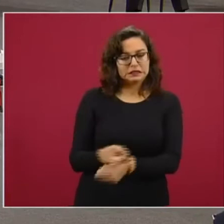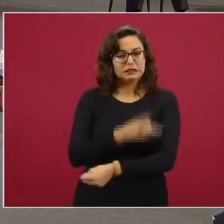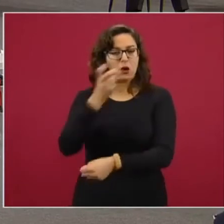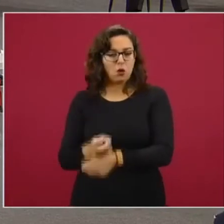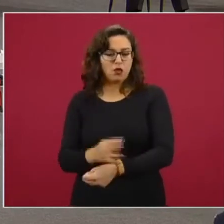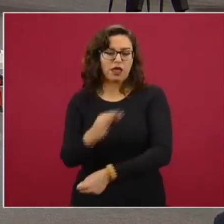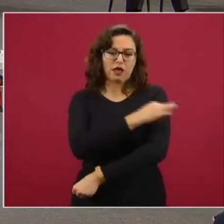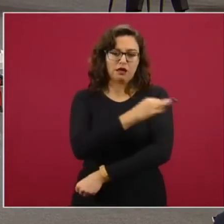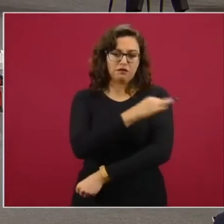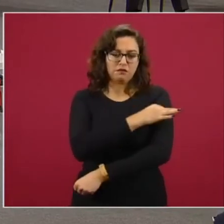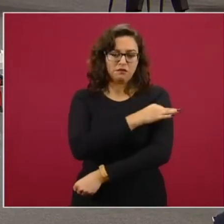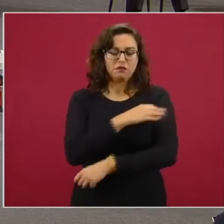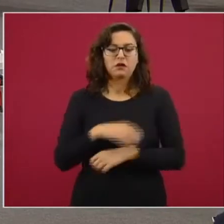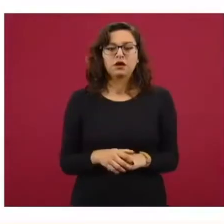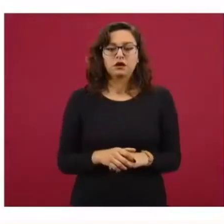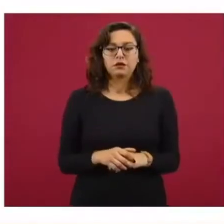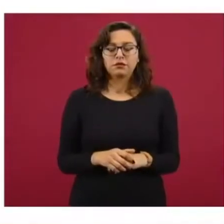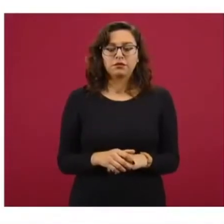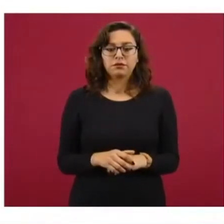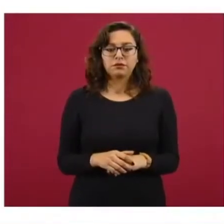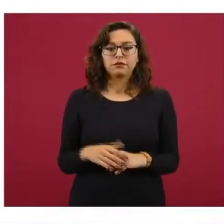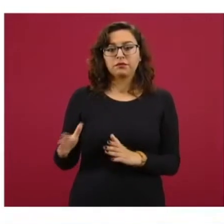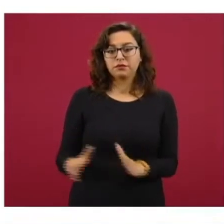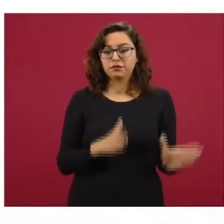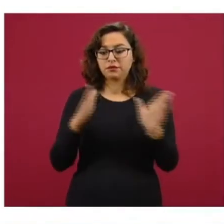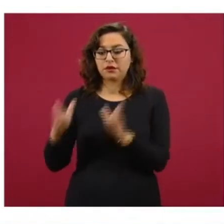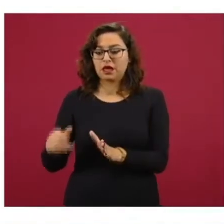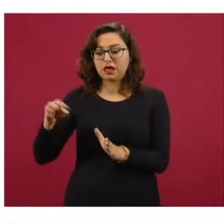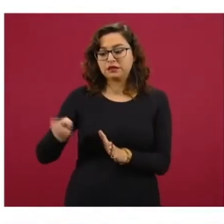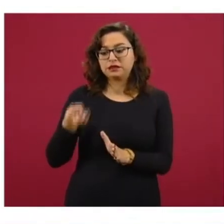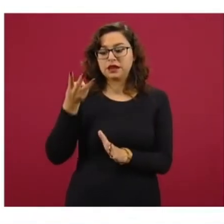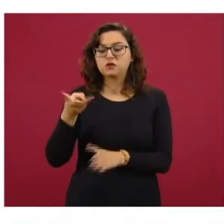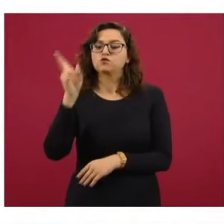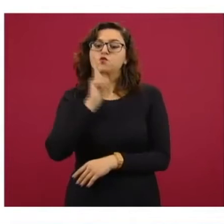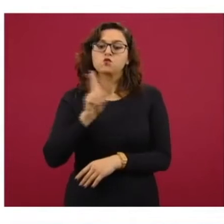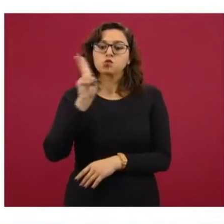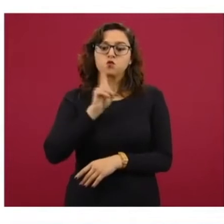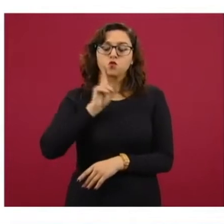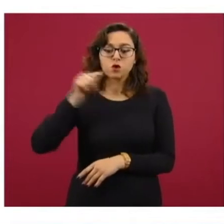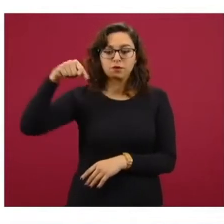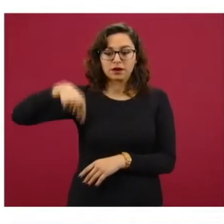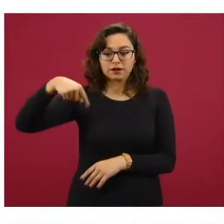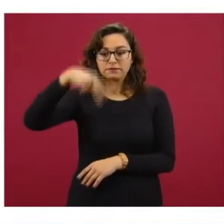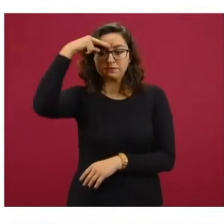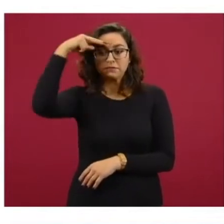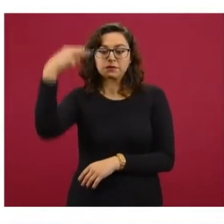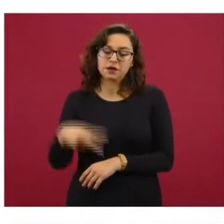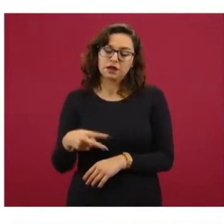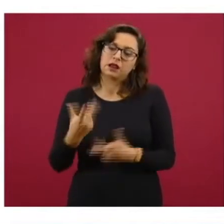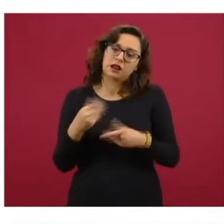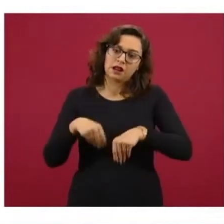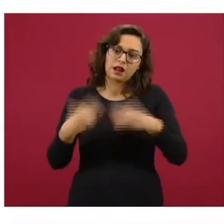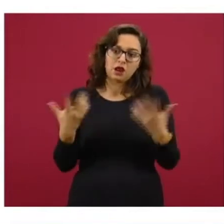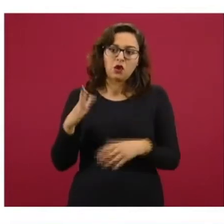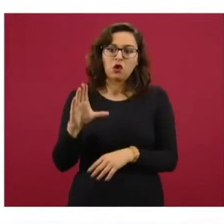Nos ratifican la próxima implementación de la fase 3 en México, sujeto, por supuesto, a aprobación y evaluación de la